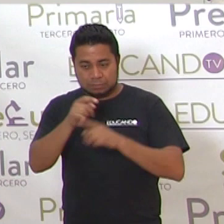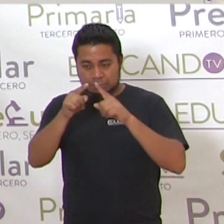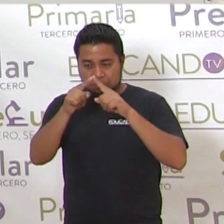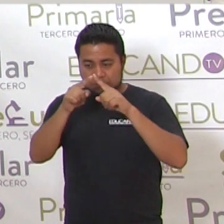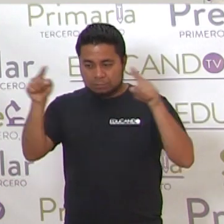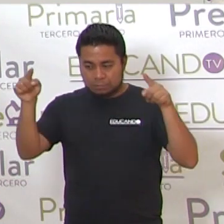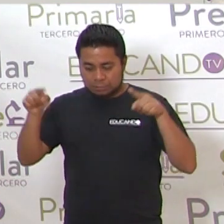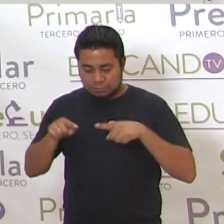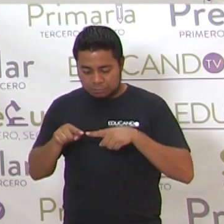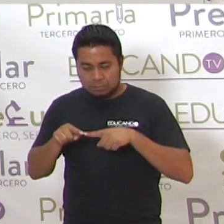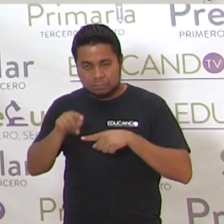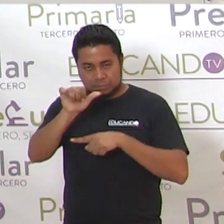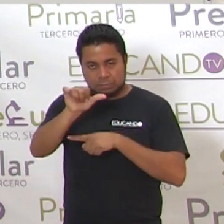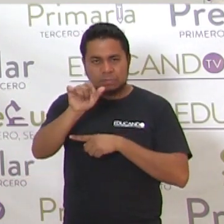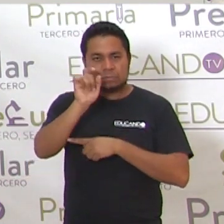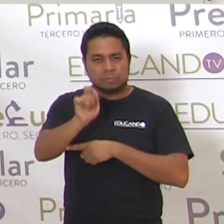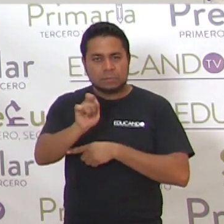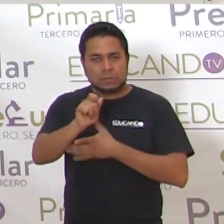fuente